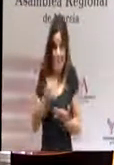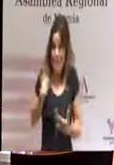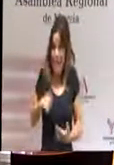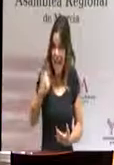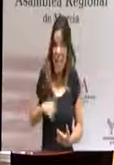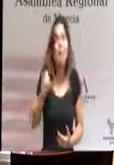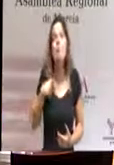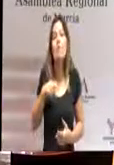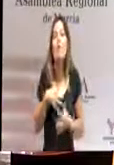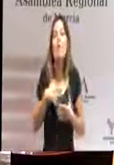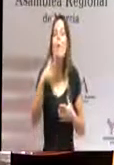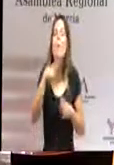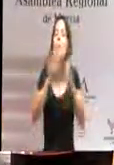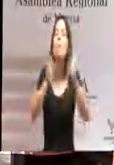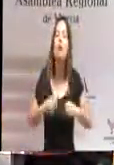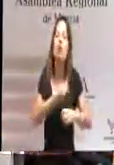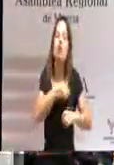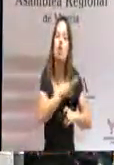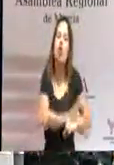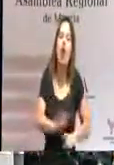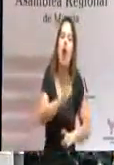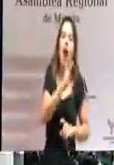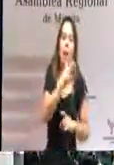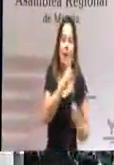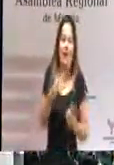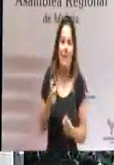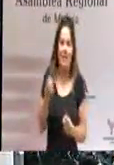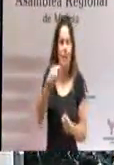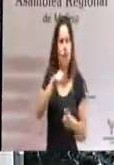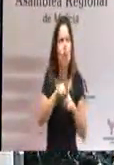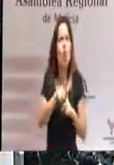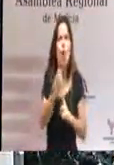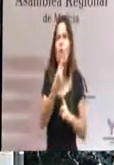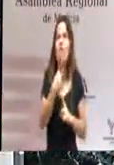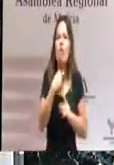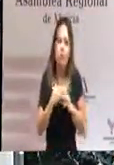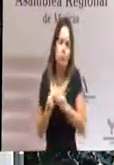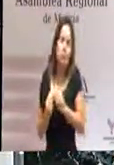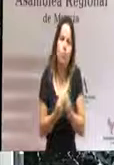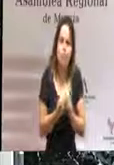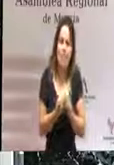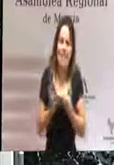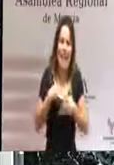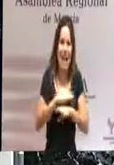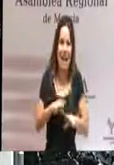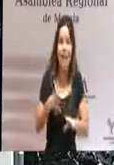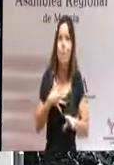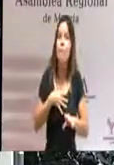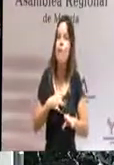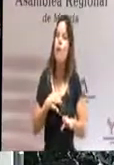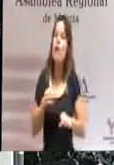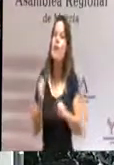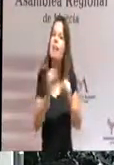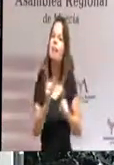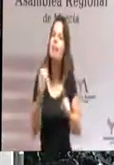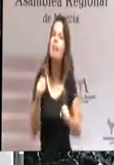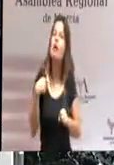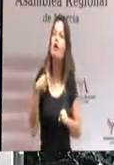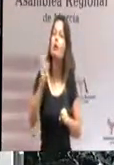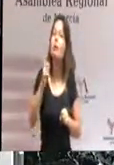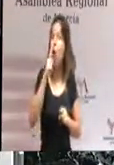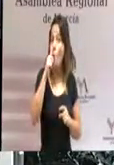Es el momento de ese gran pacto nacional de agua. Seamos una sola voz y dejemos que nos defienda quien en tan solo